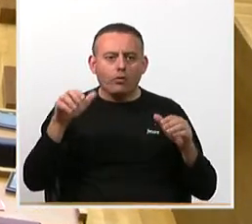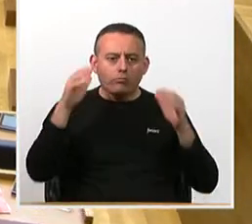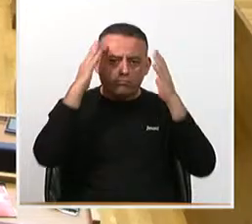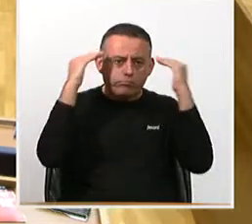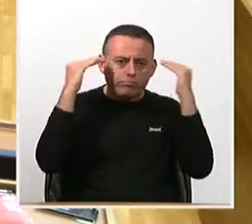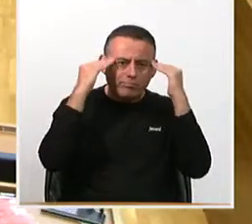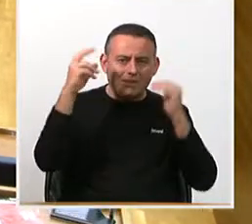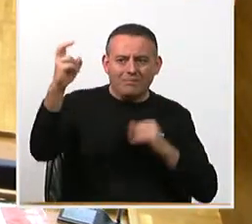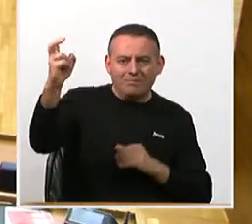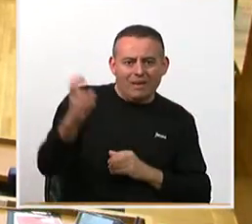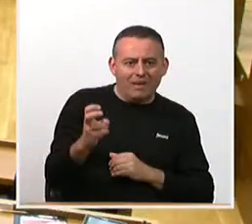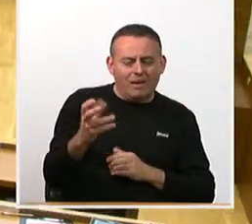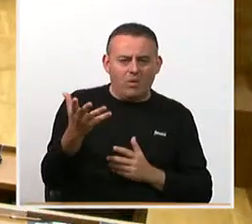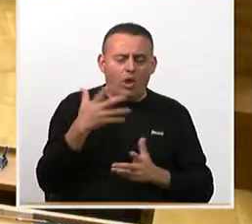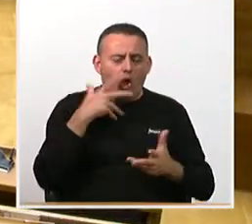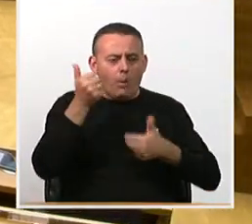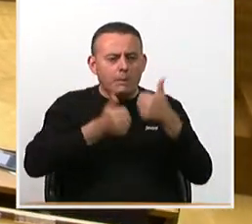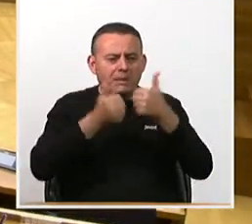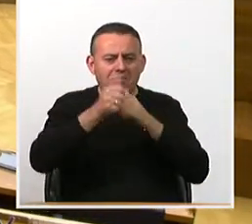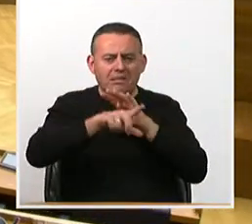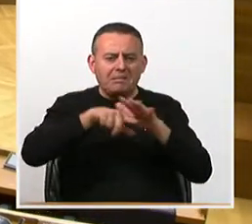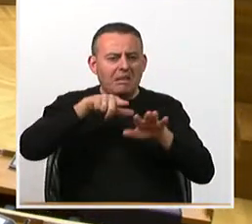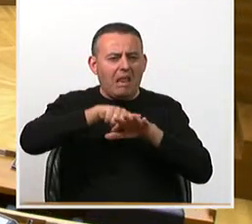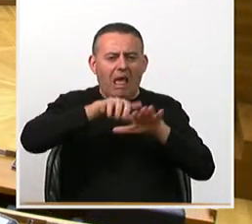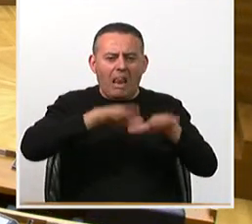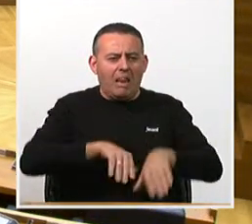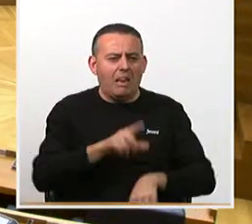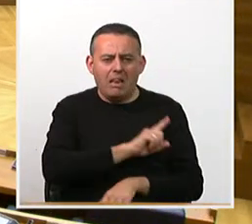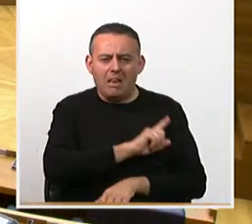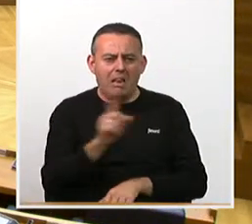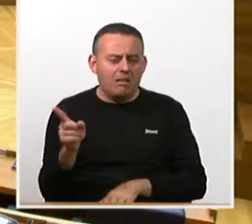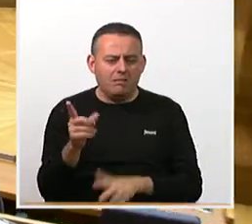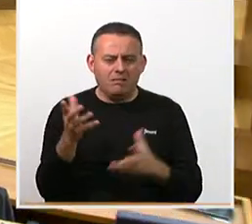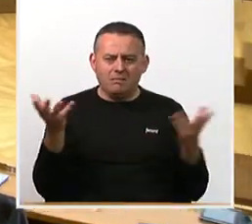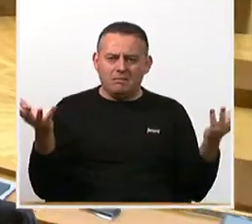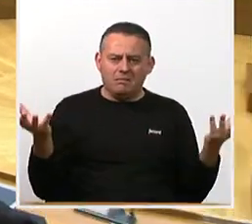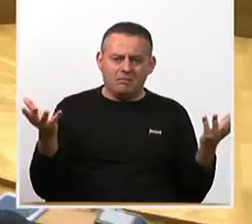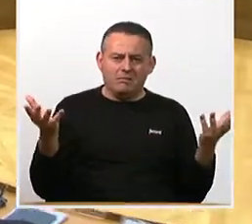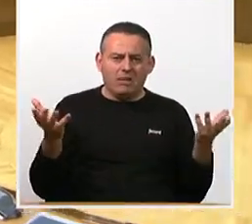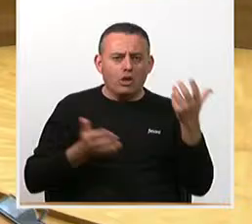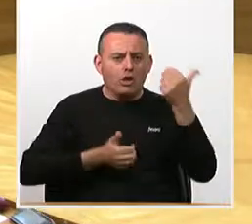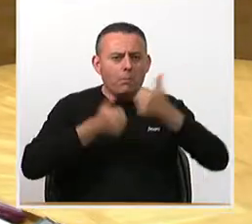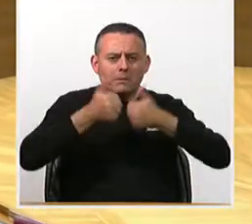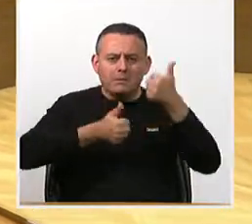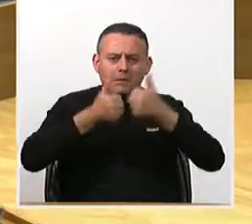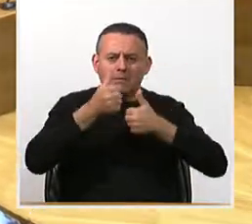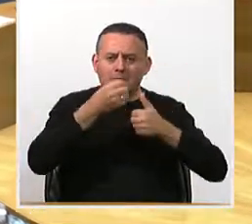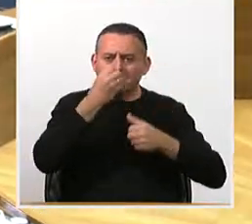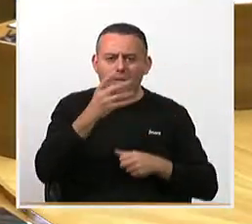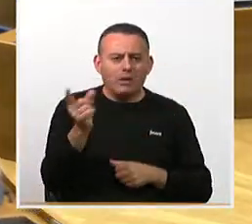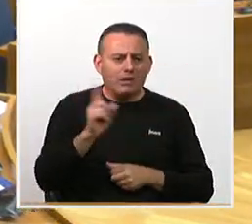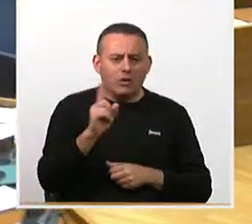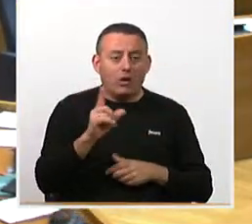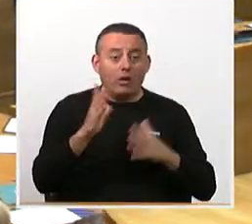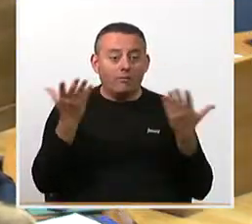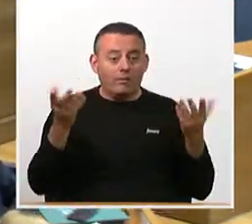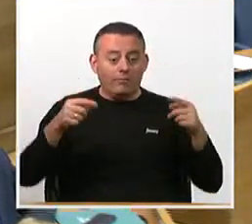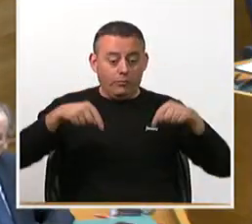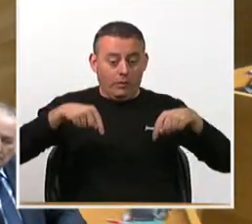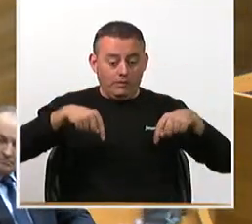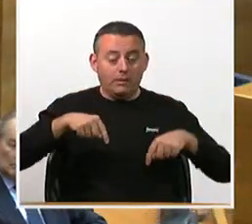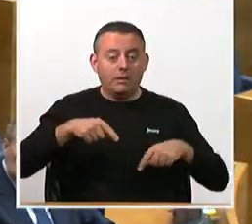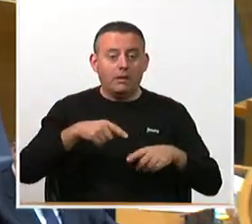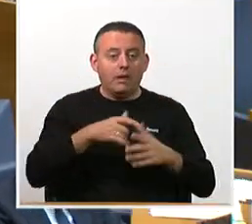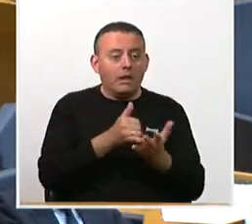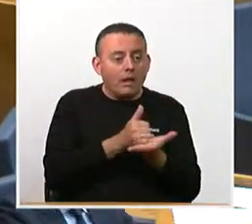desal masiva una competencia desde que ha aad y Carr